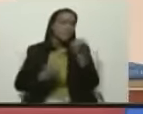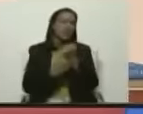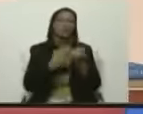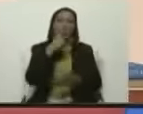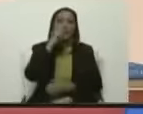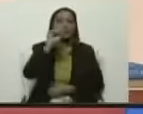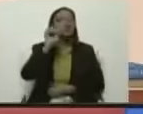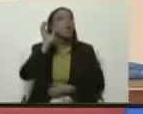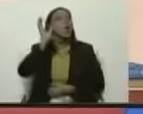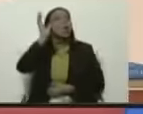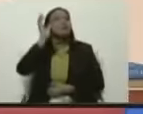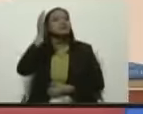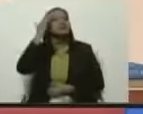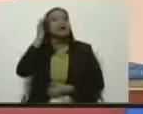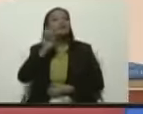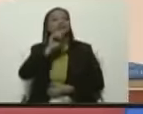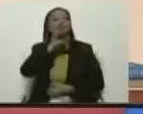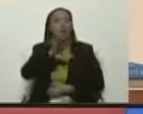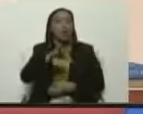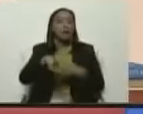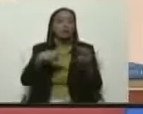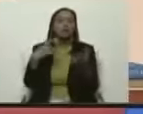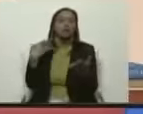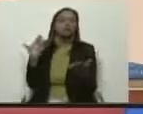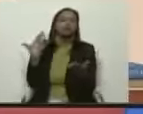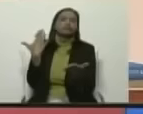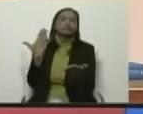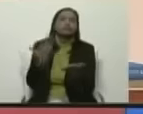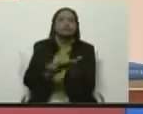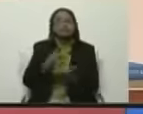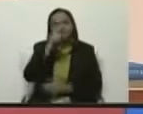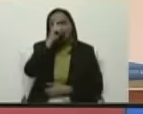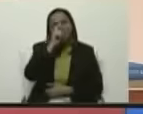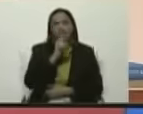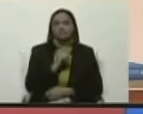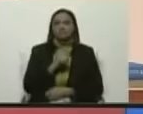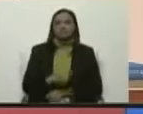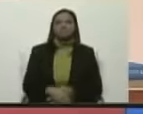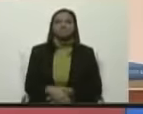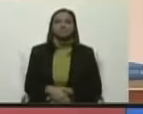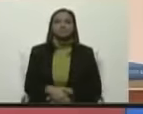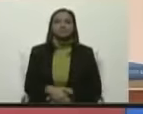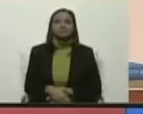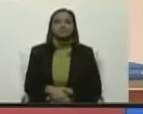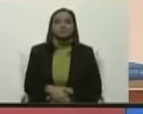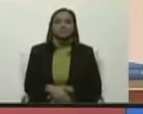manera que la presencia de esa cantidad